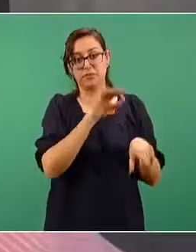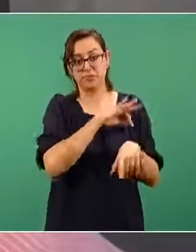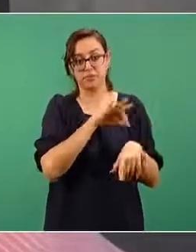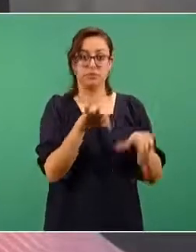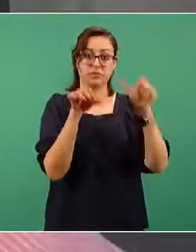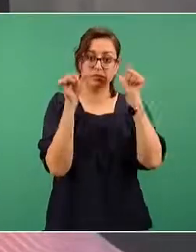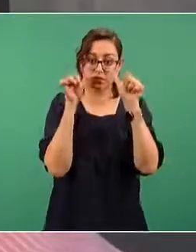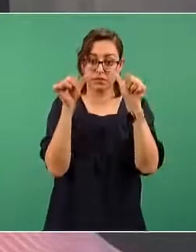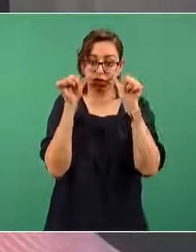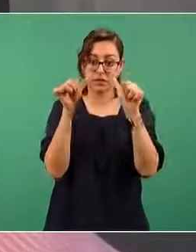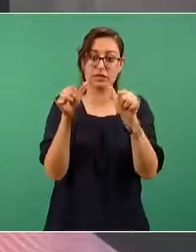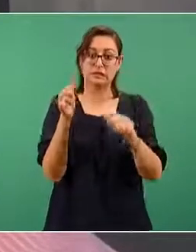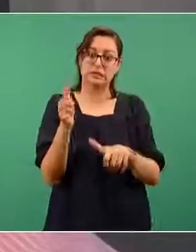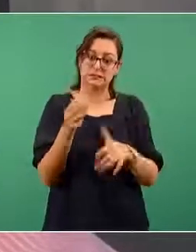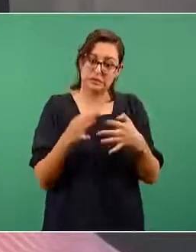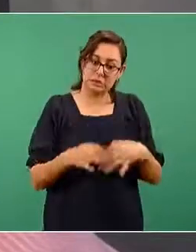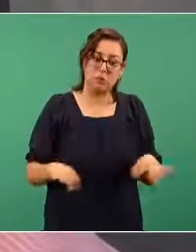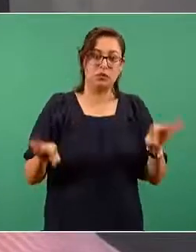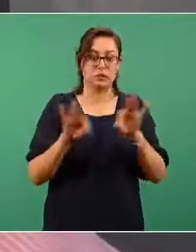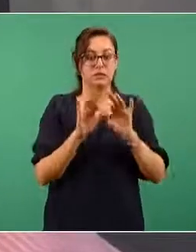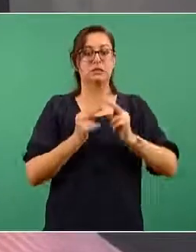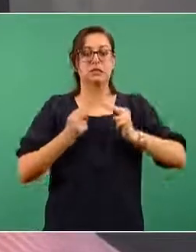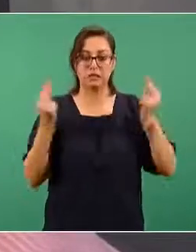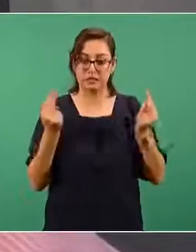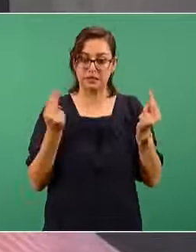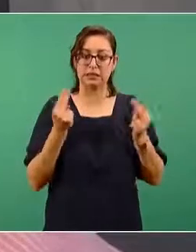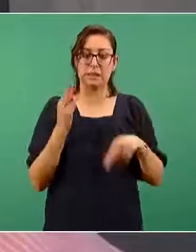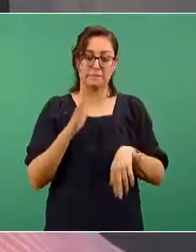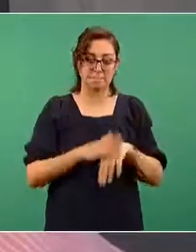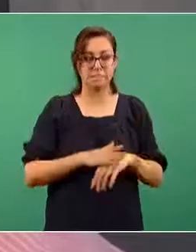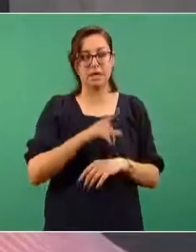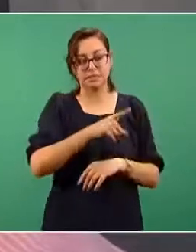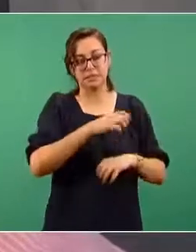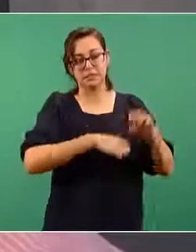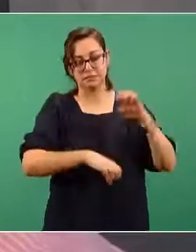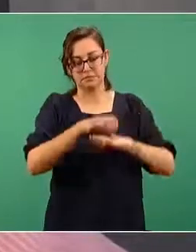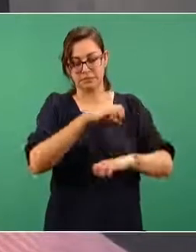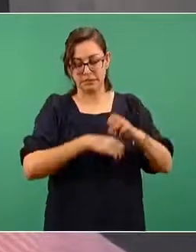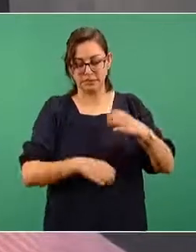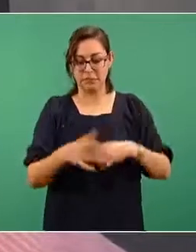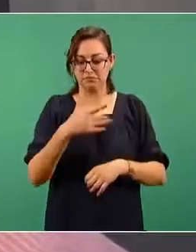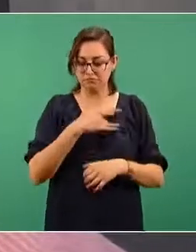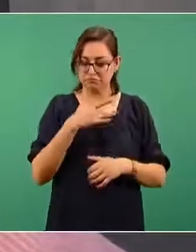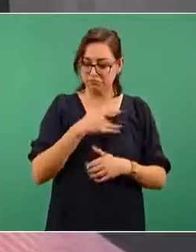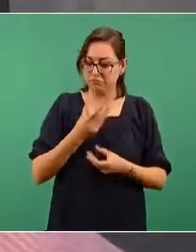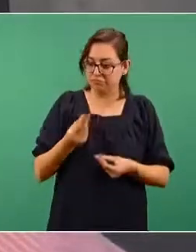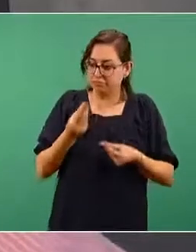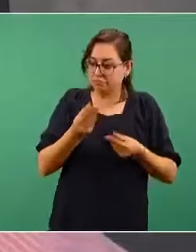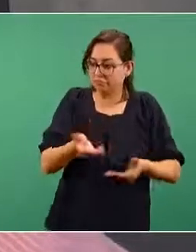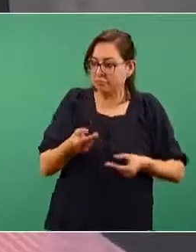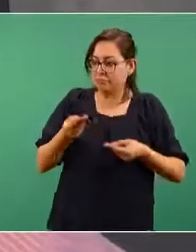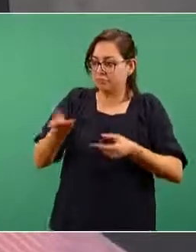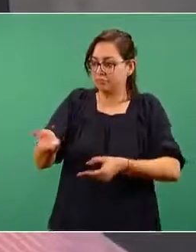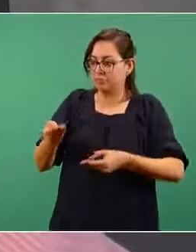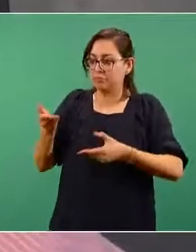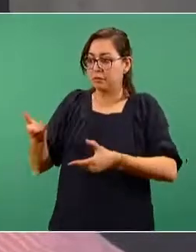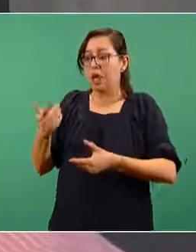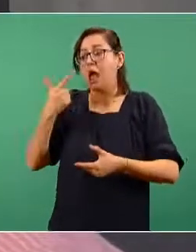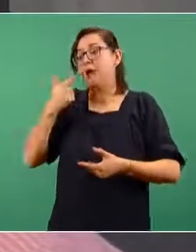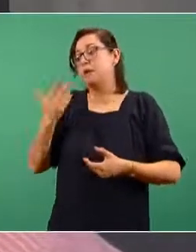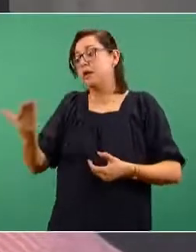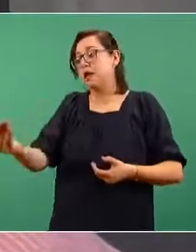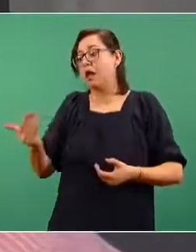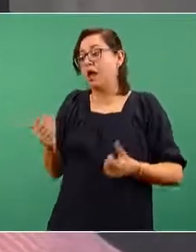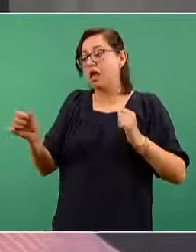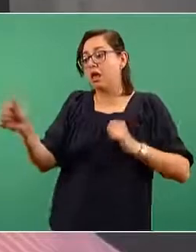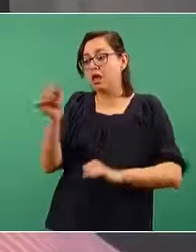pública sobre la necesidad de una aportación filantrópica no condicional, mucho más consistente y amplia